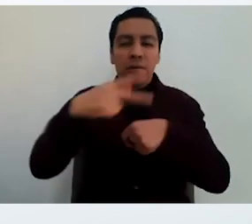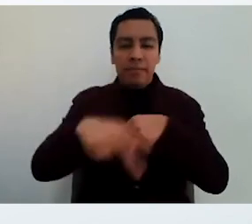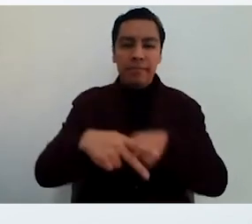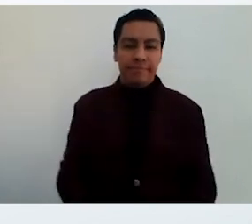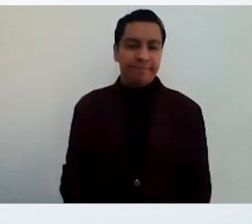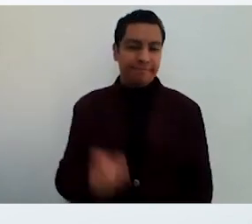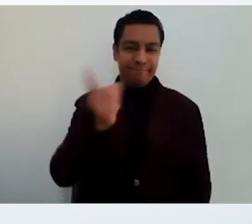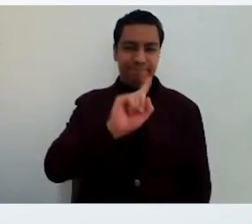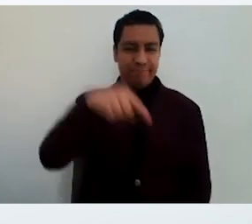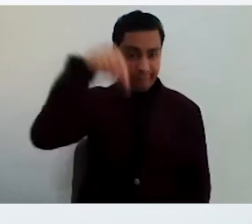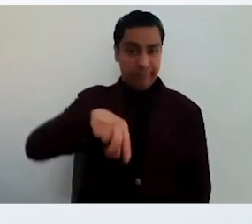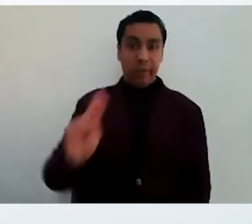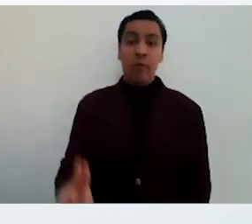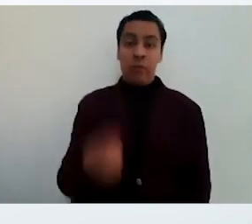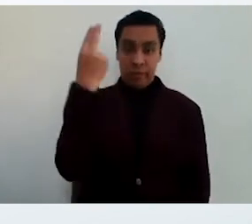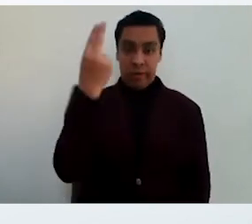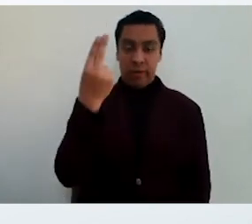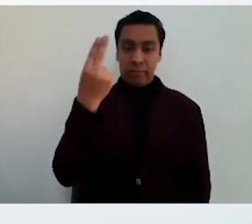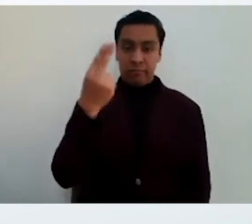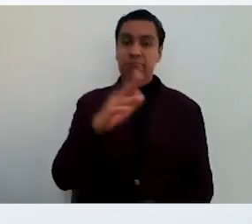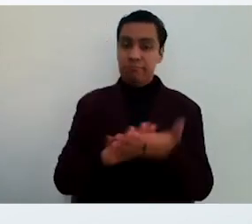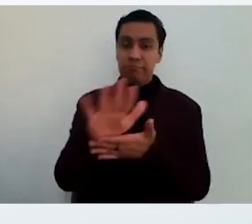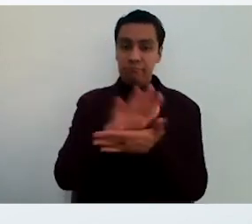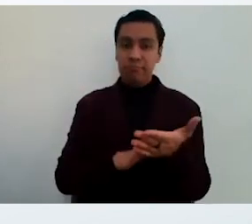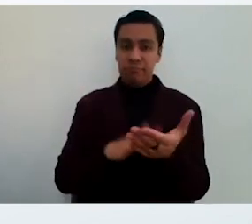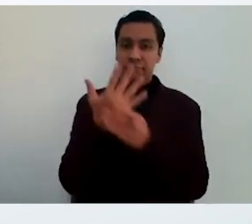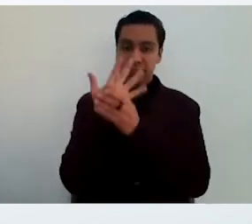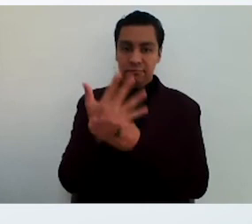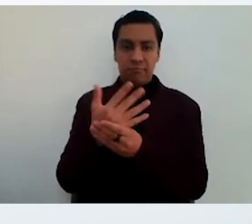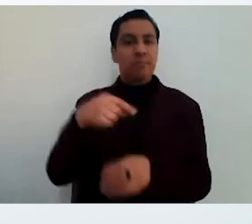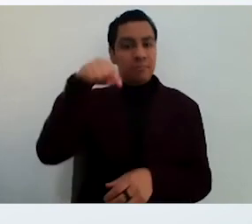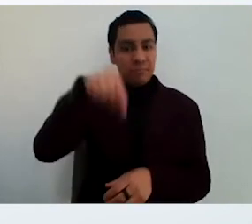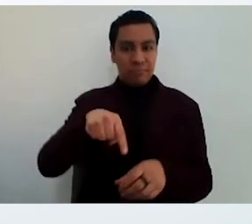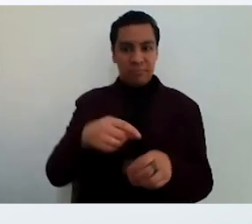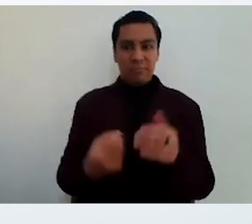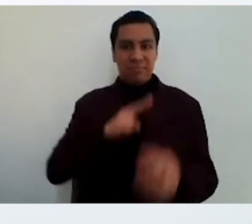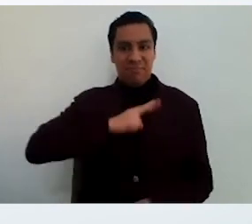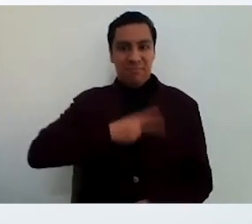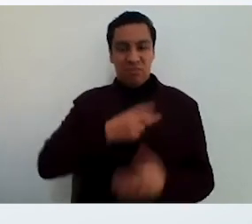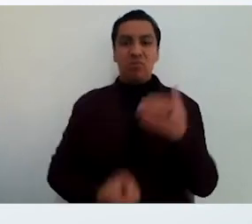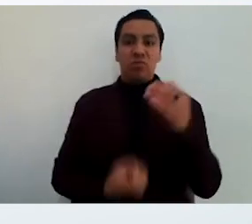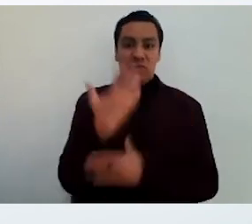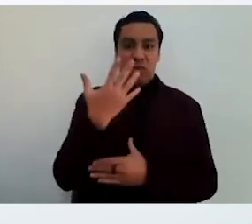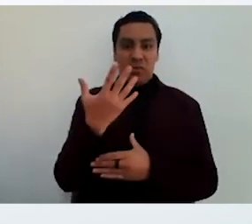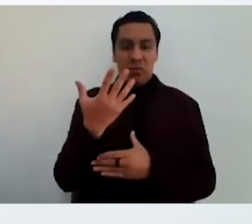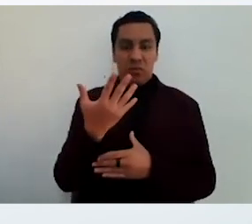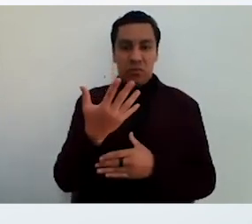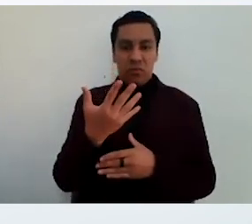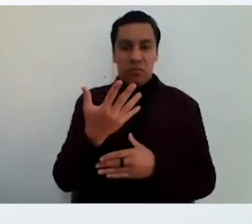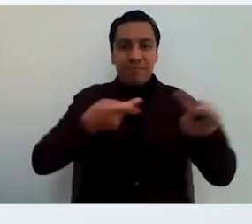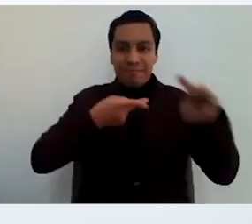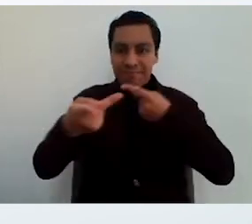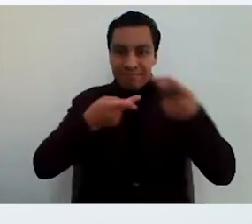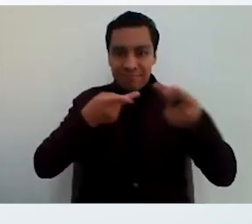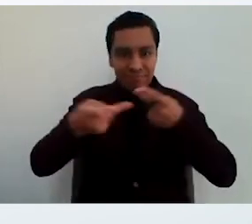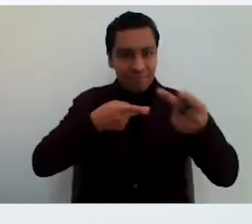así, que tenemos que aprender de esta experiencia y tenemos que transmitirla a todas las generaciones con las que nos toca